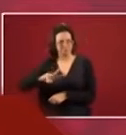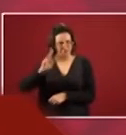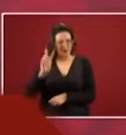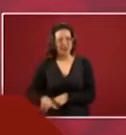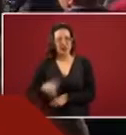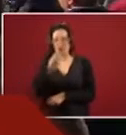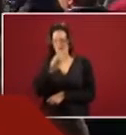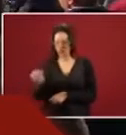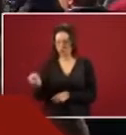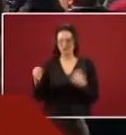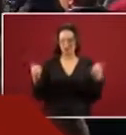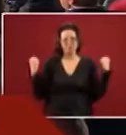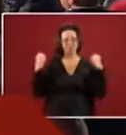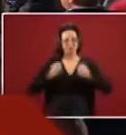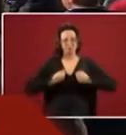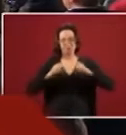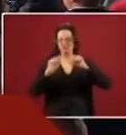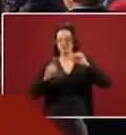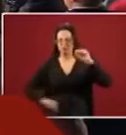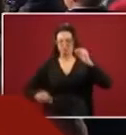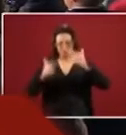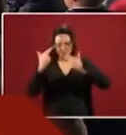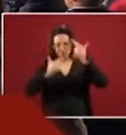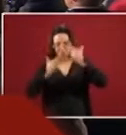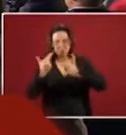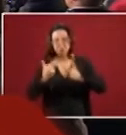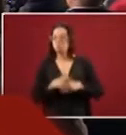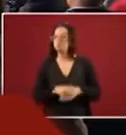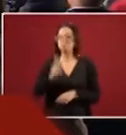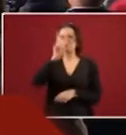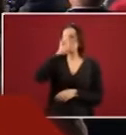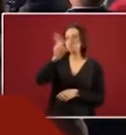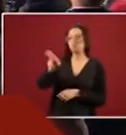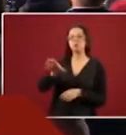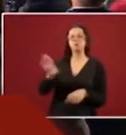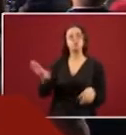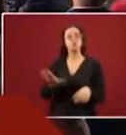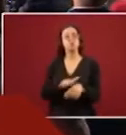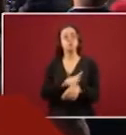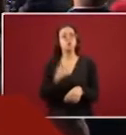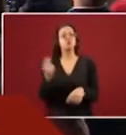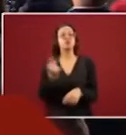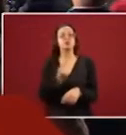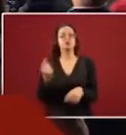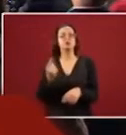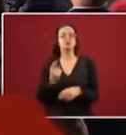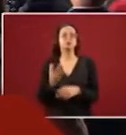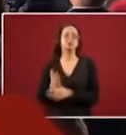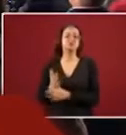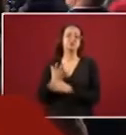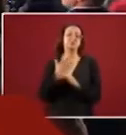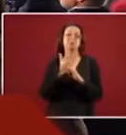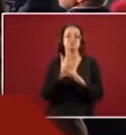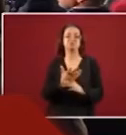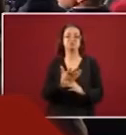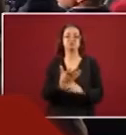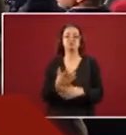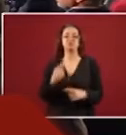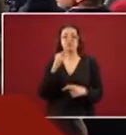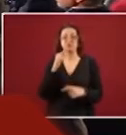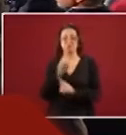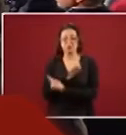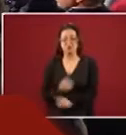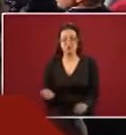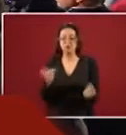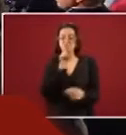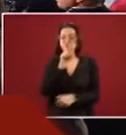Manuel López Obrador, recomendó que la revisión de mochilas sea llevada a cabo por los padres de familia y añadió que tras reunión con autoridades educativas